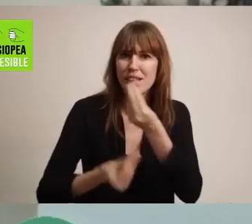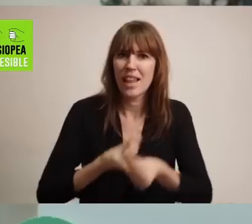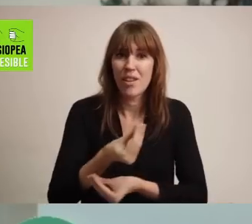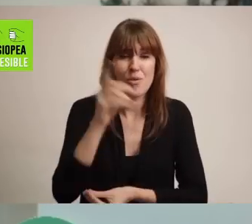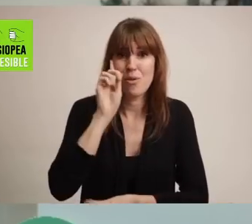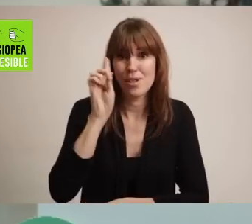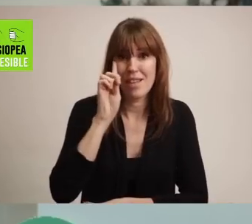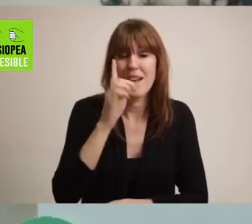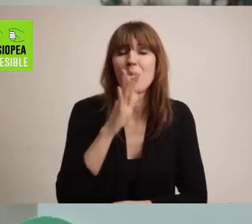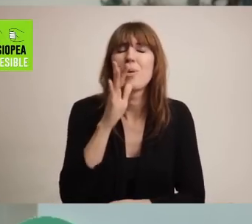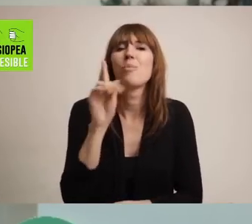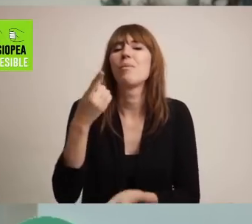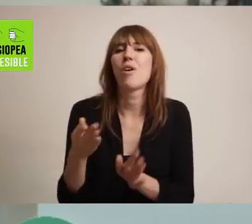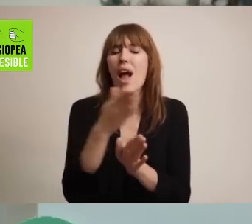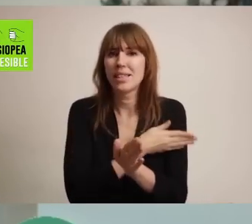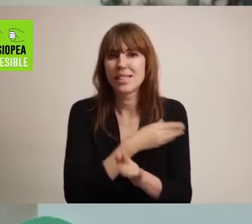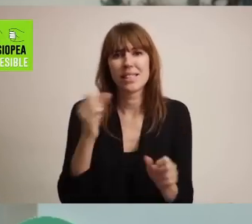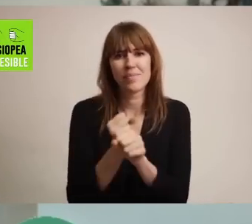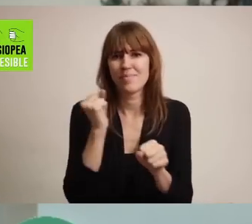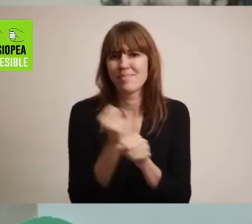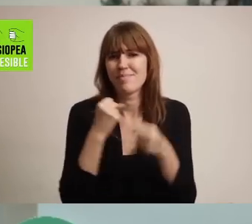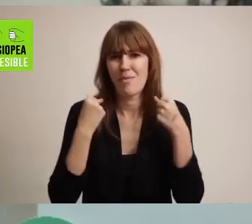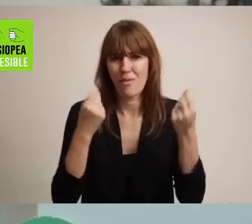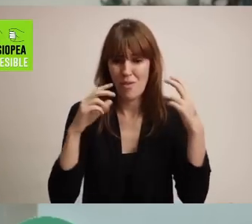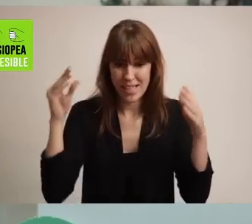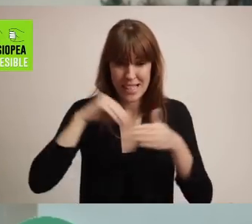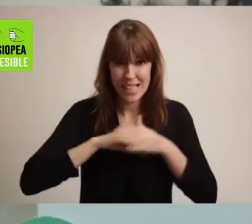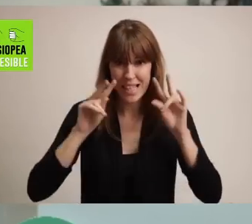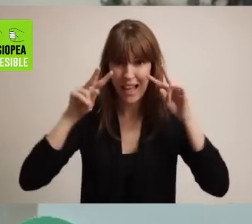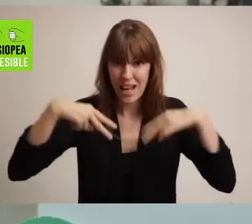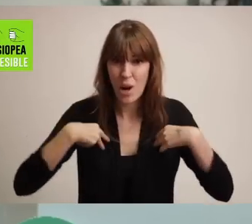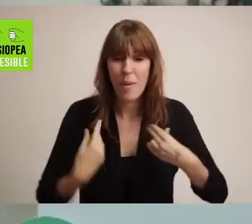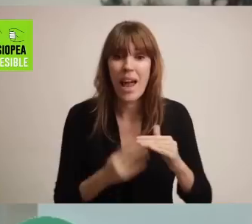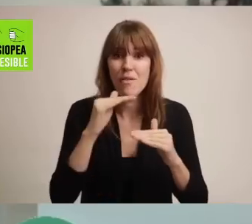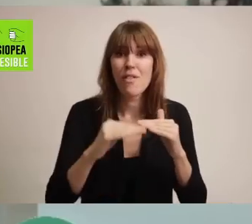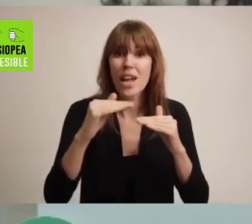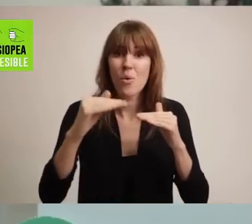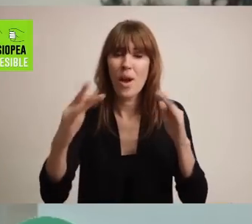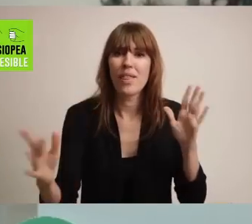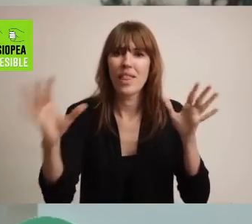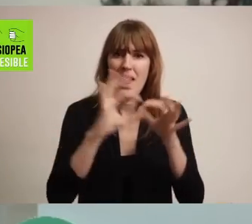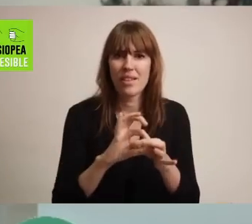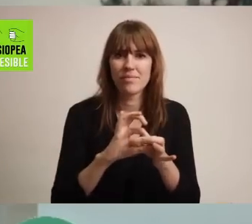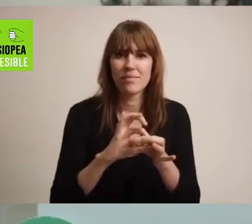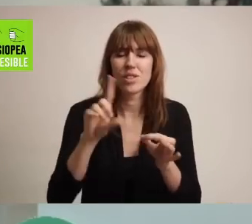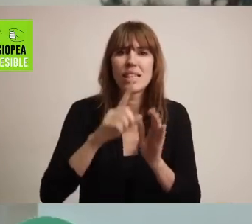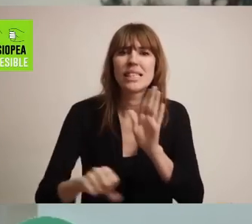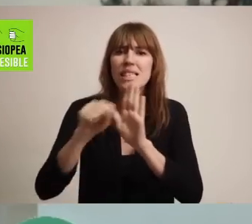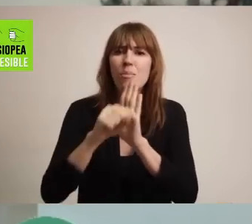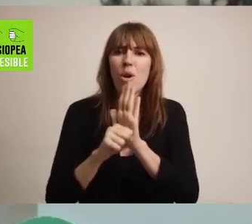saber es que se tiene que hacer un trabajo fuerte interno para estar en la frecuencia, no simplemente hacer unos símbolos y